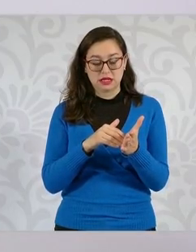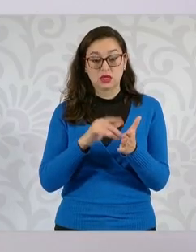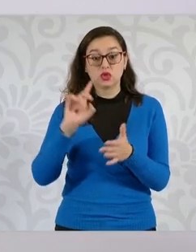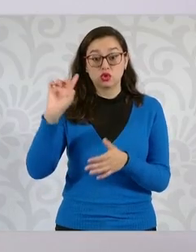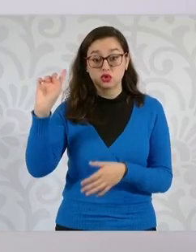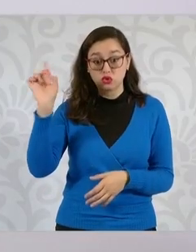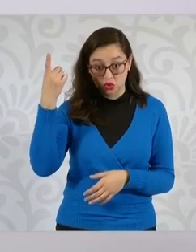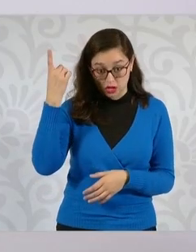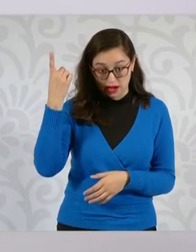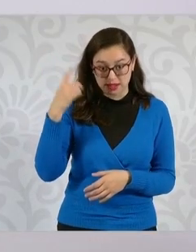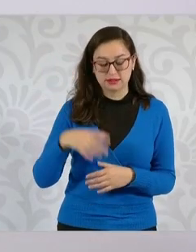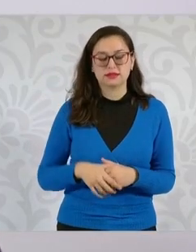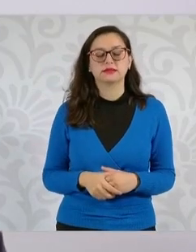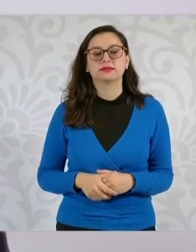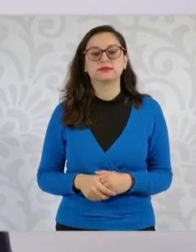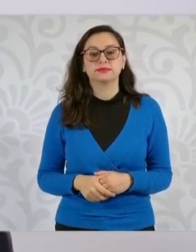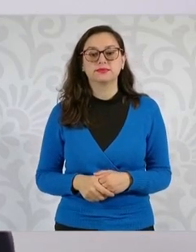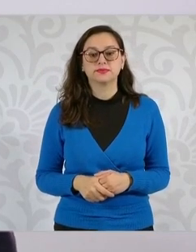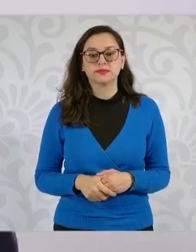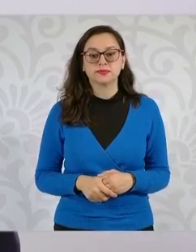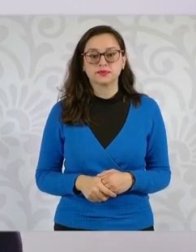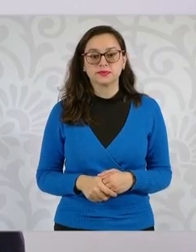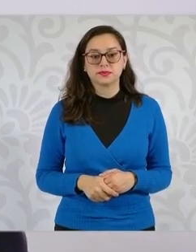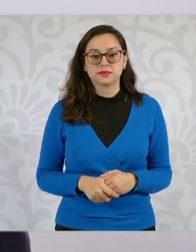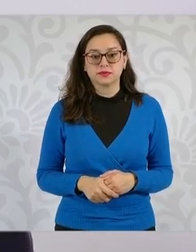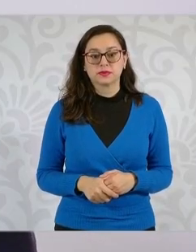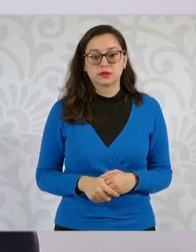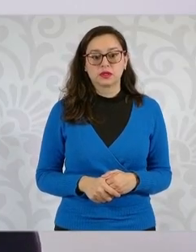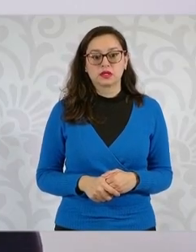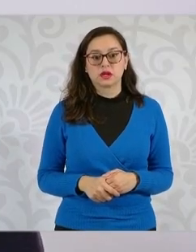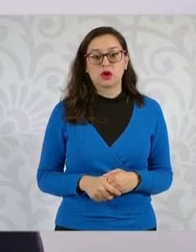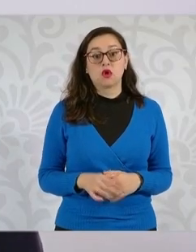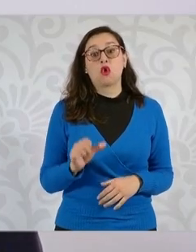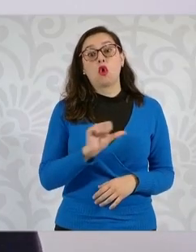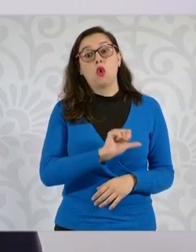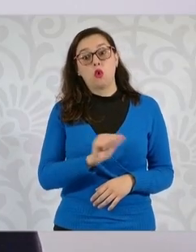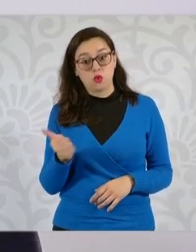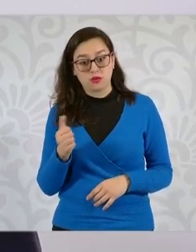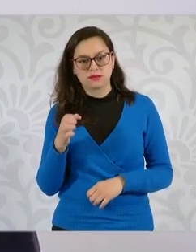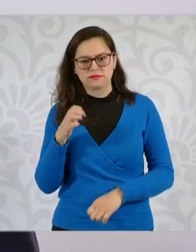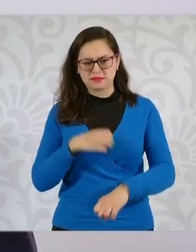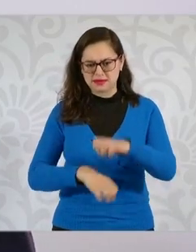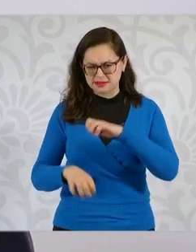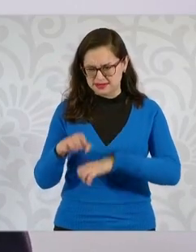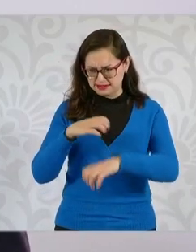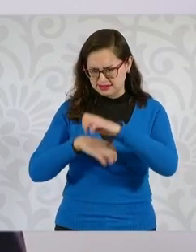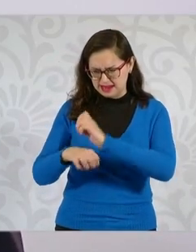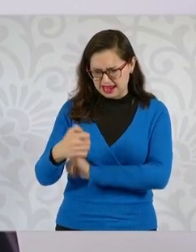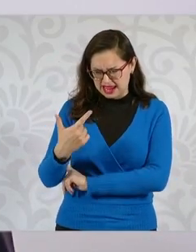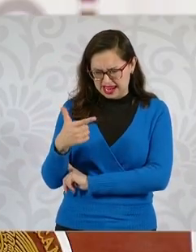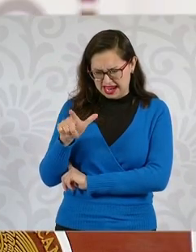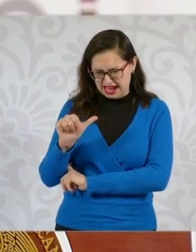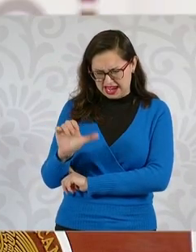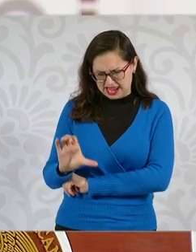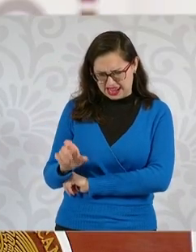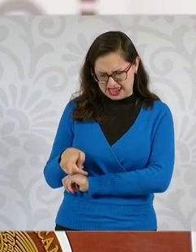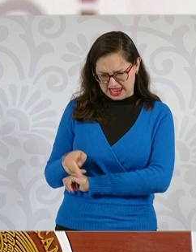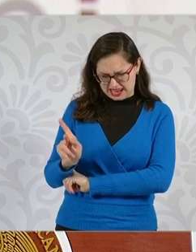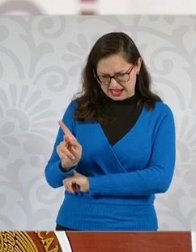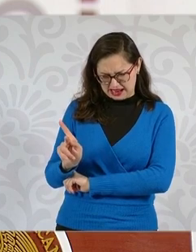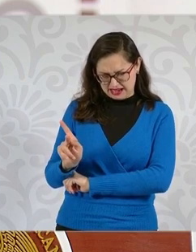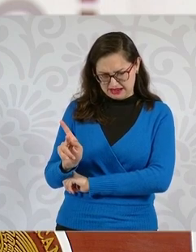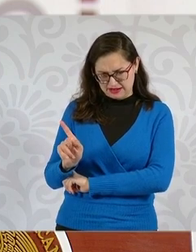dólares. GLAC, que es una empresa que aparece como propiedad